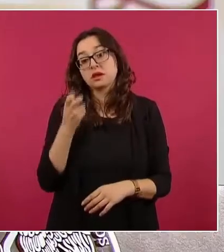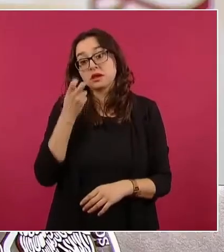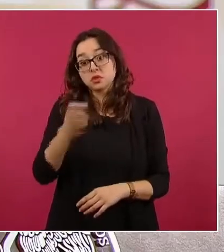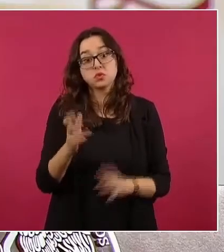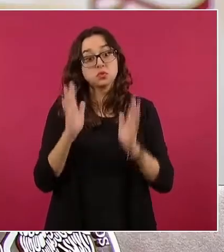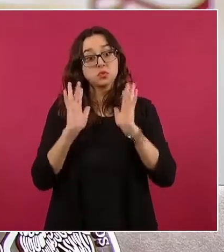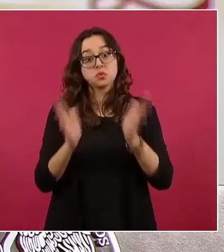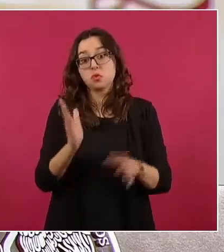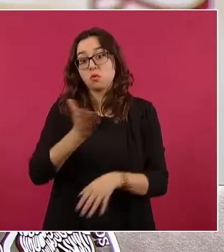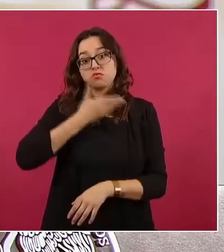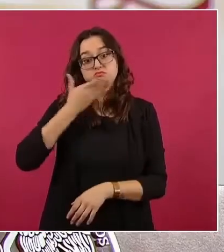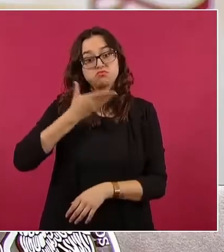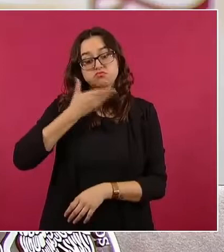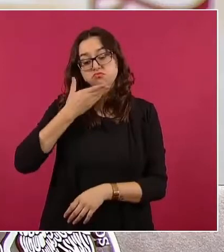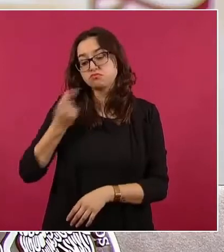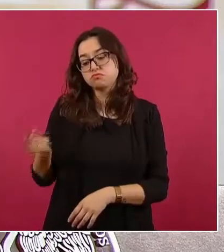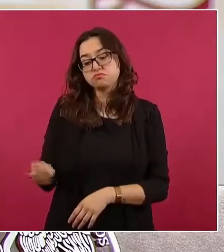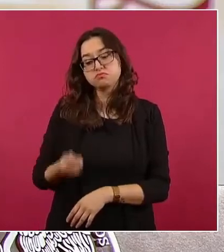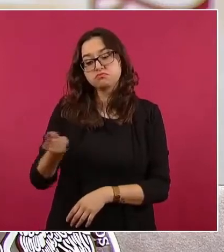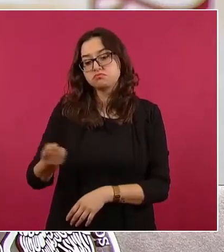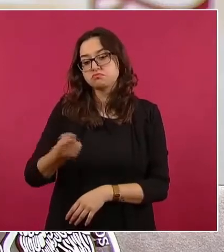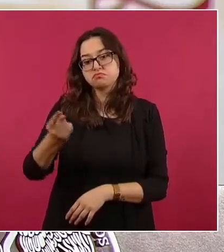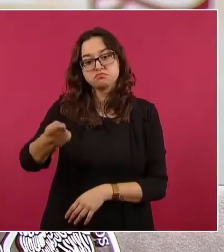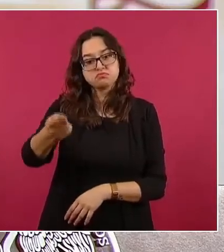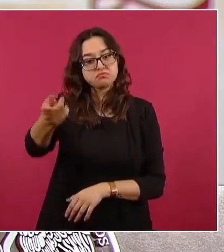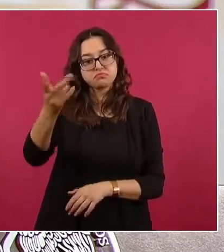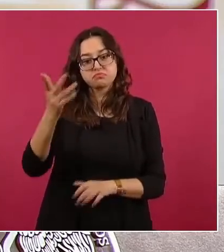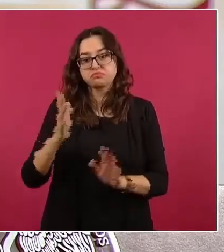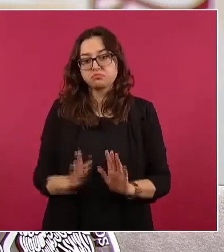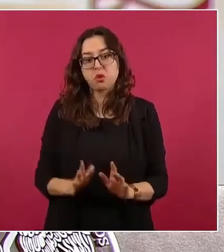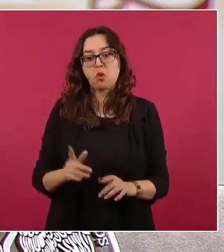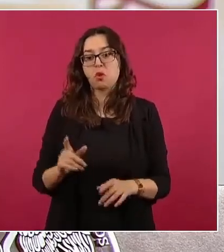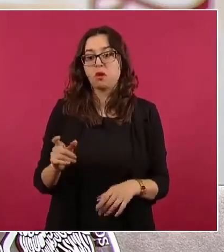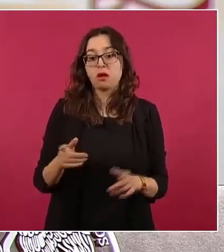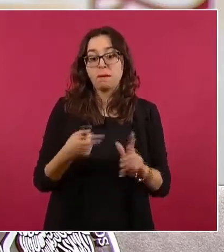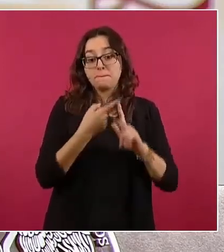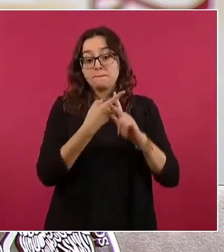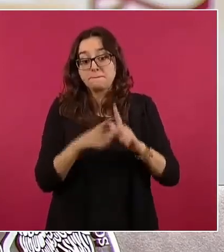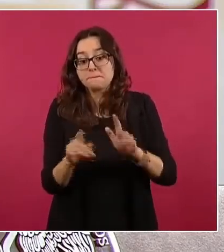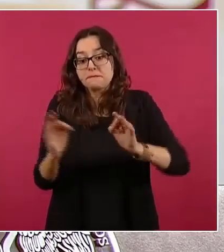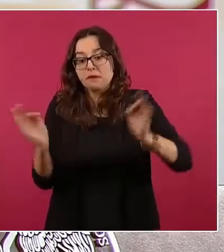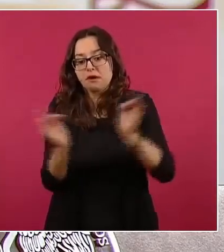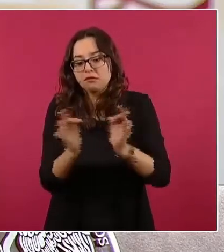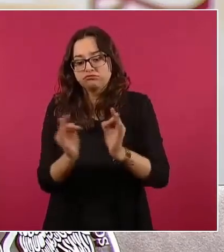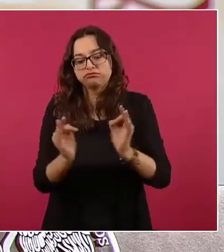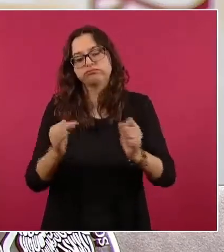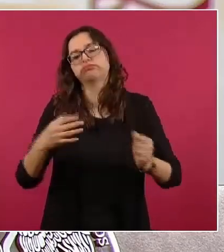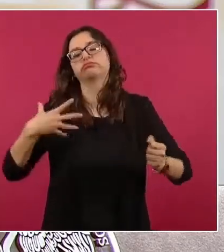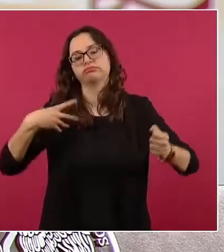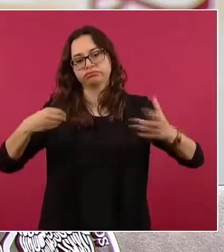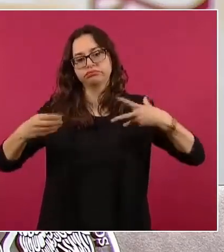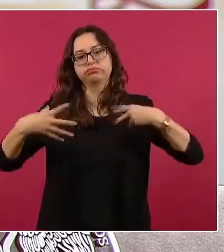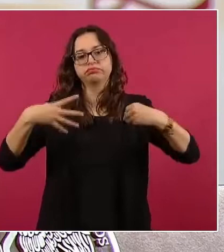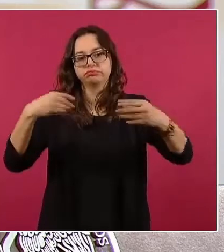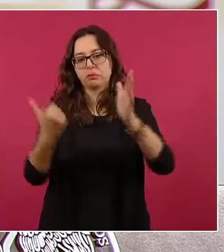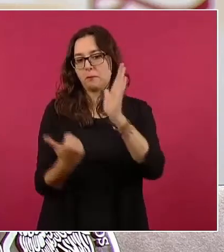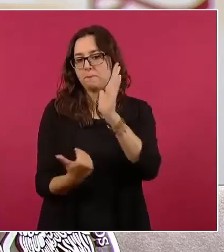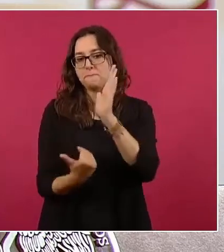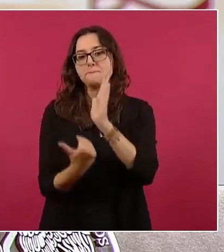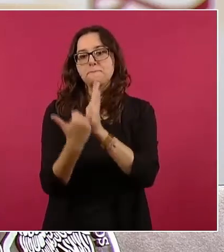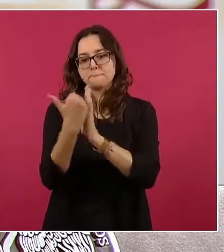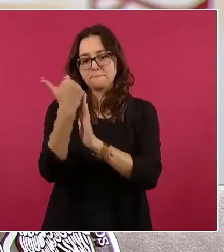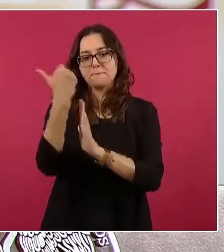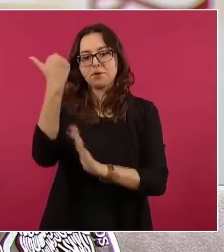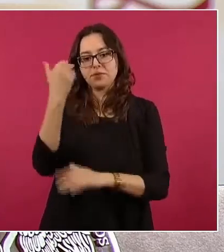patrón más regular en las estaciones de frío. Y esa es la predicción general que se tiene para COVID-19, que